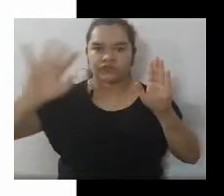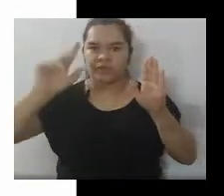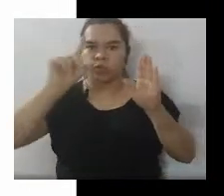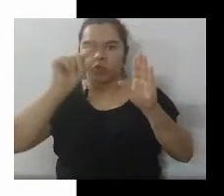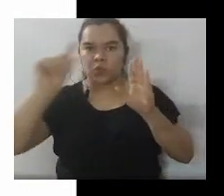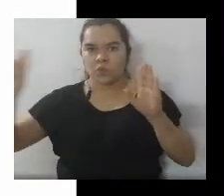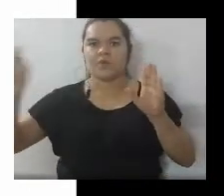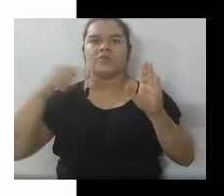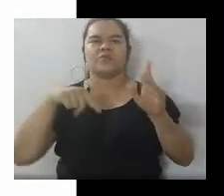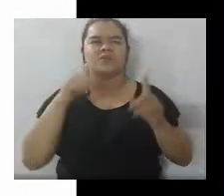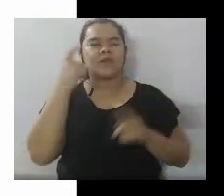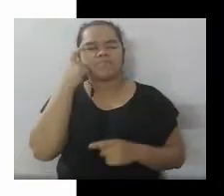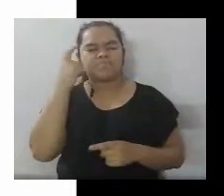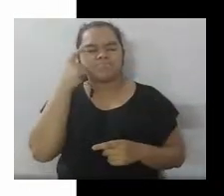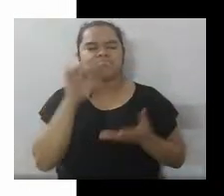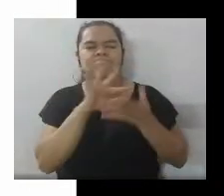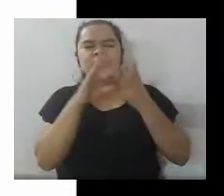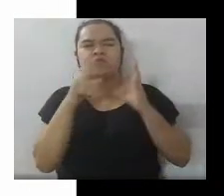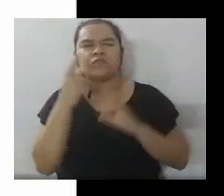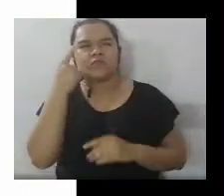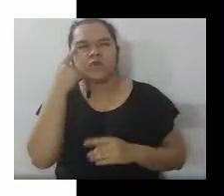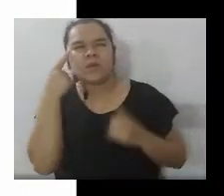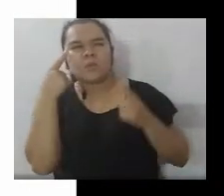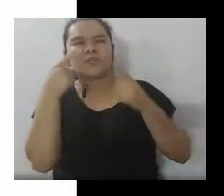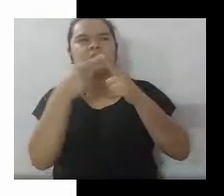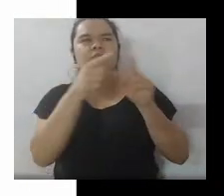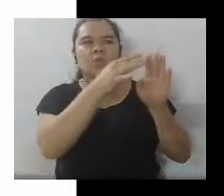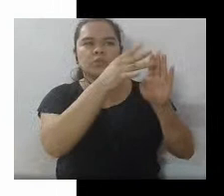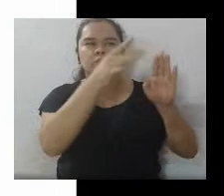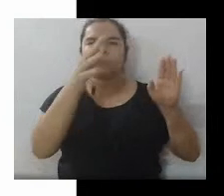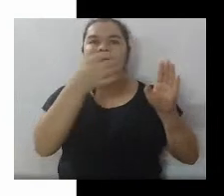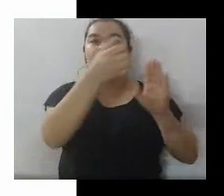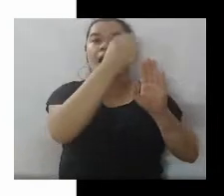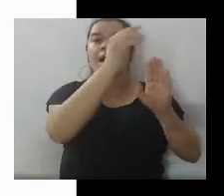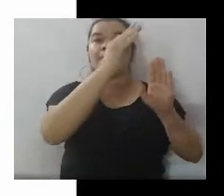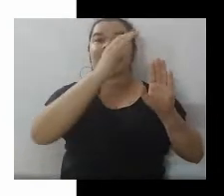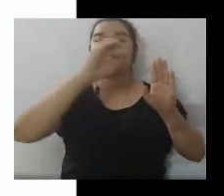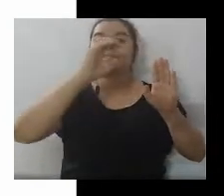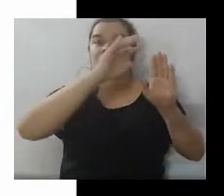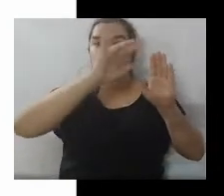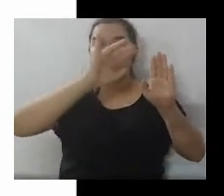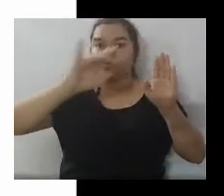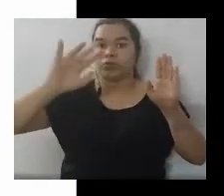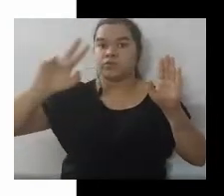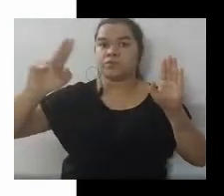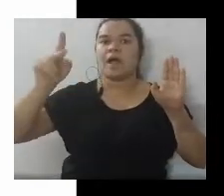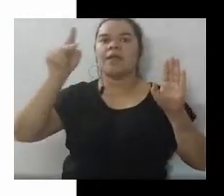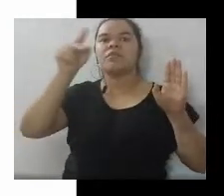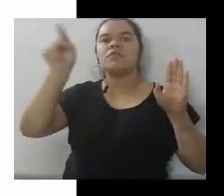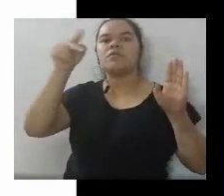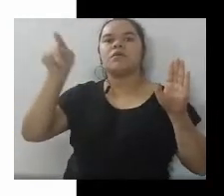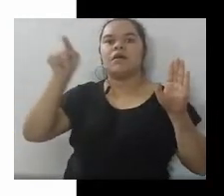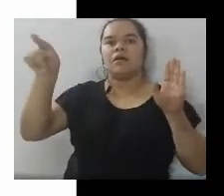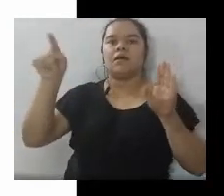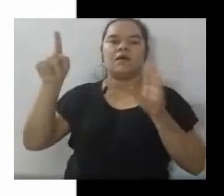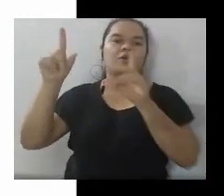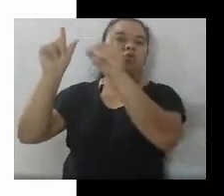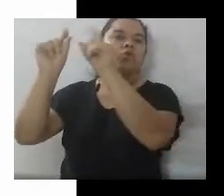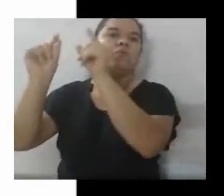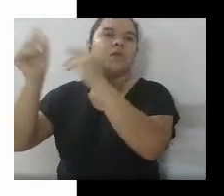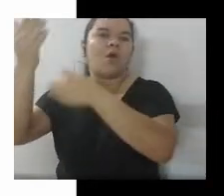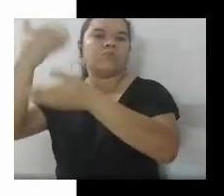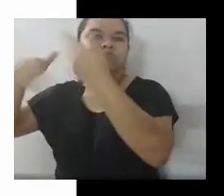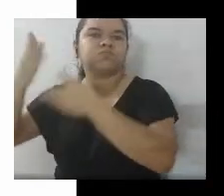la manera de llegar a un objetivo, a una solución de manera más eficiente, más rápida. La